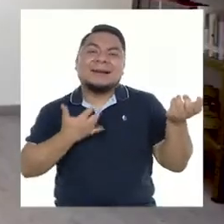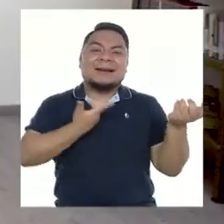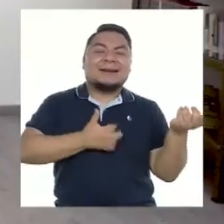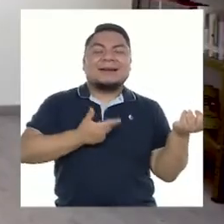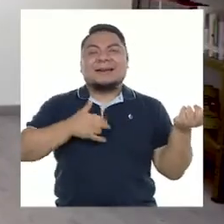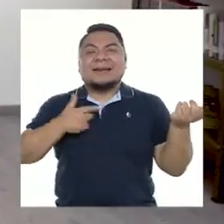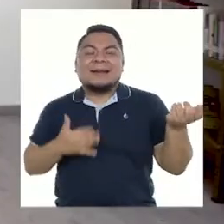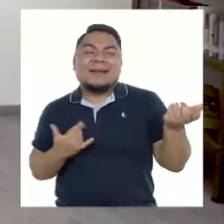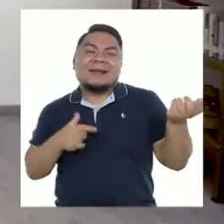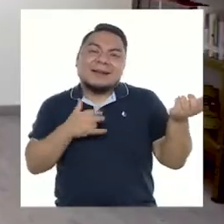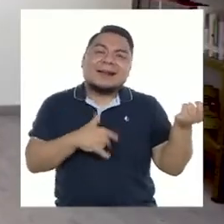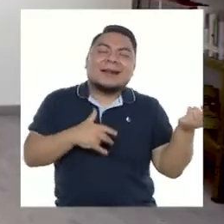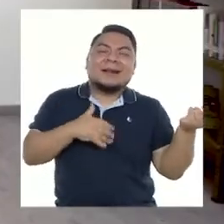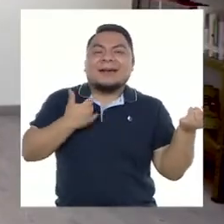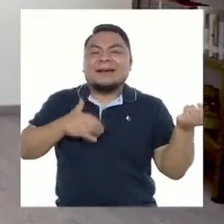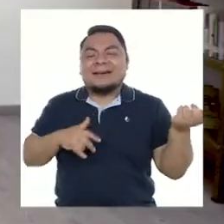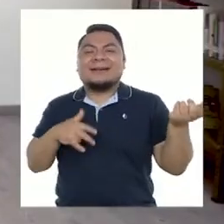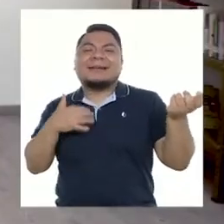Ya me sale.